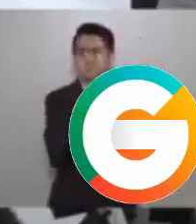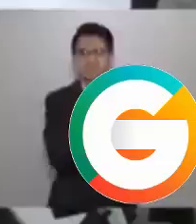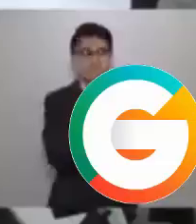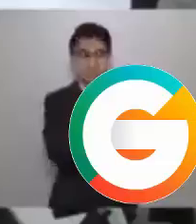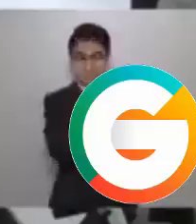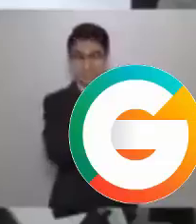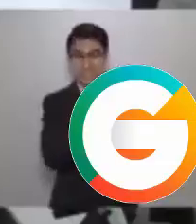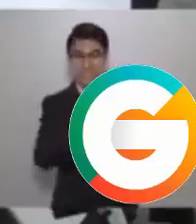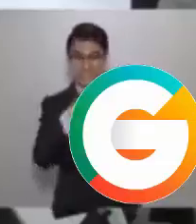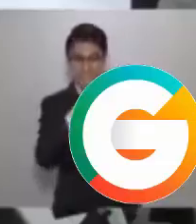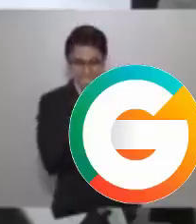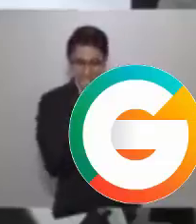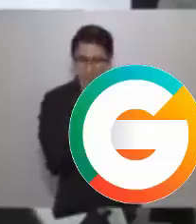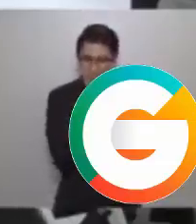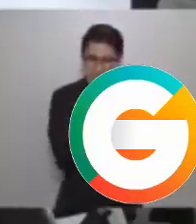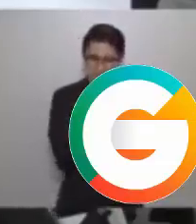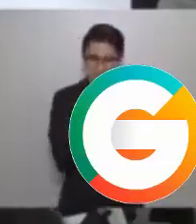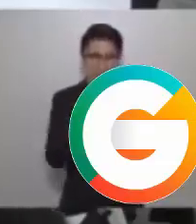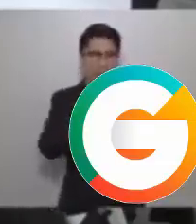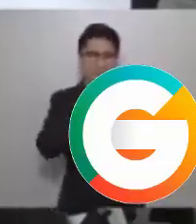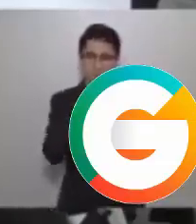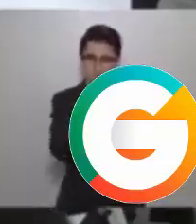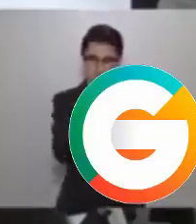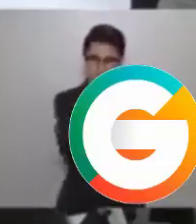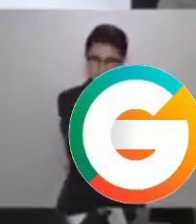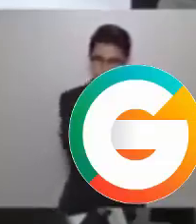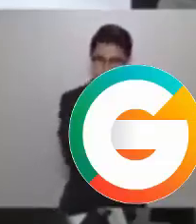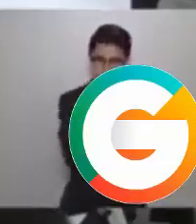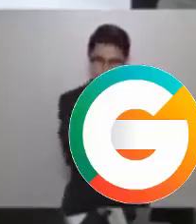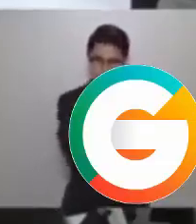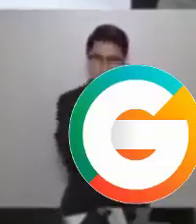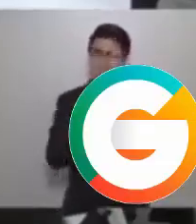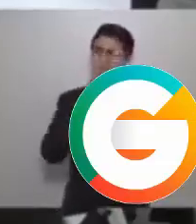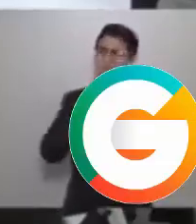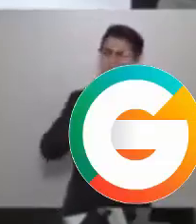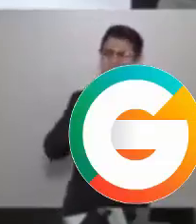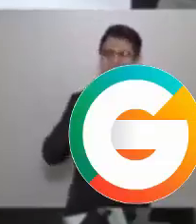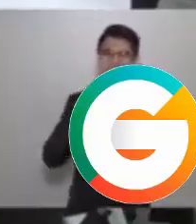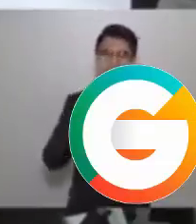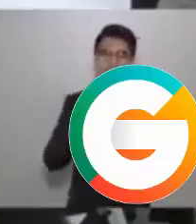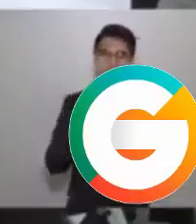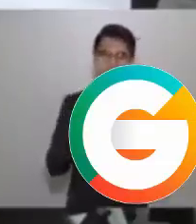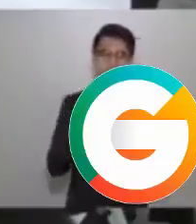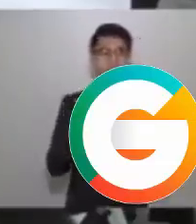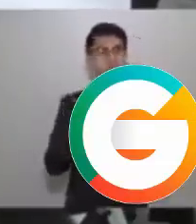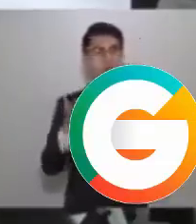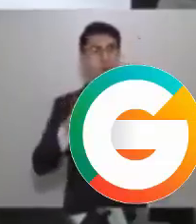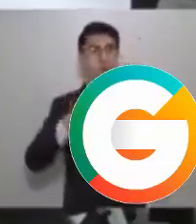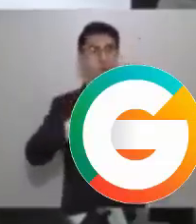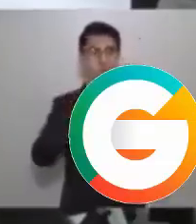tenemos un importante número de prácticas de exámenes toxicológicos.